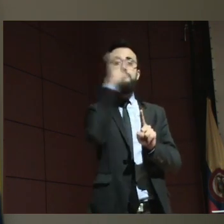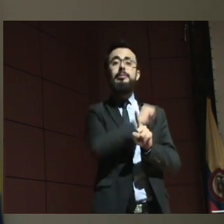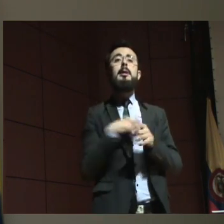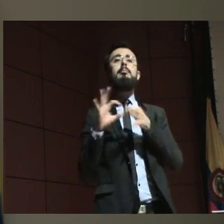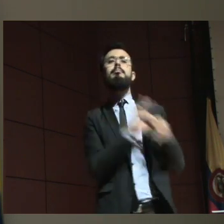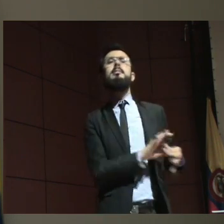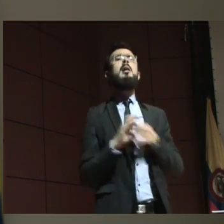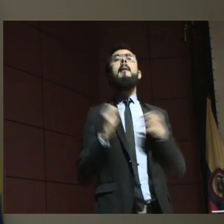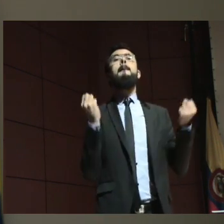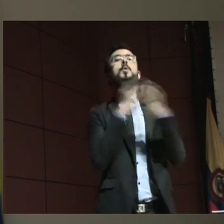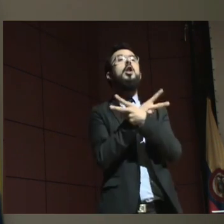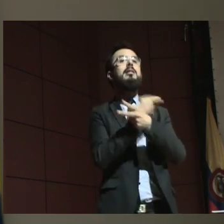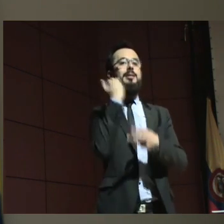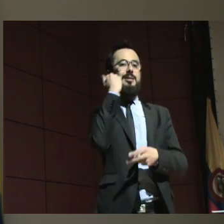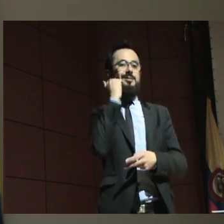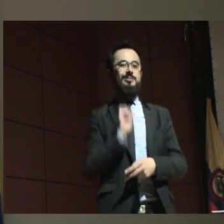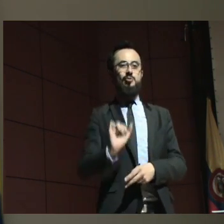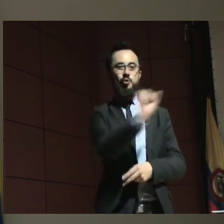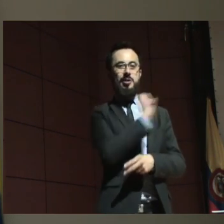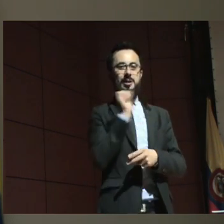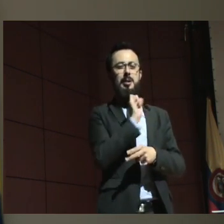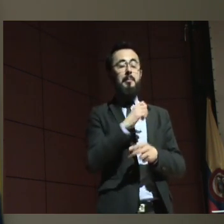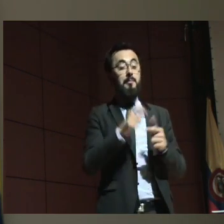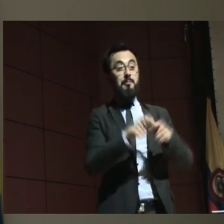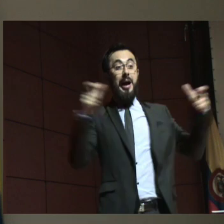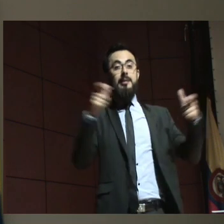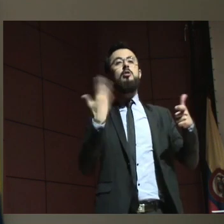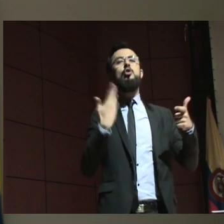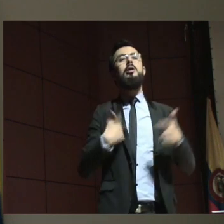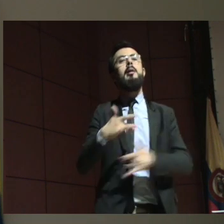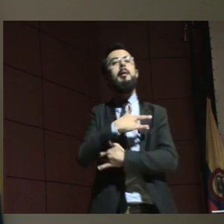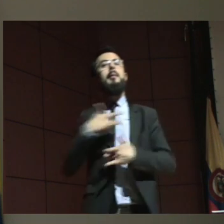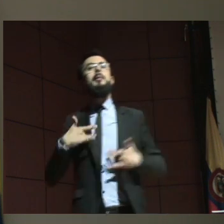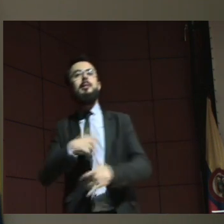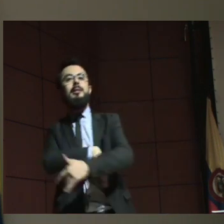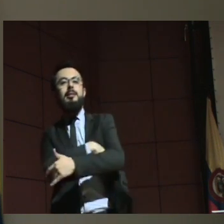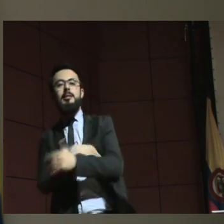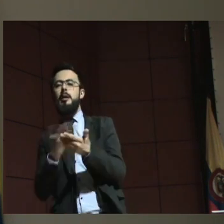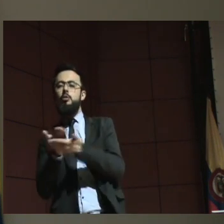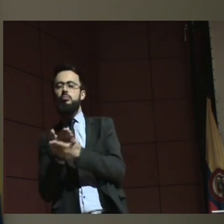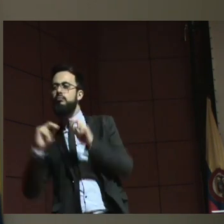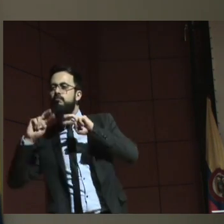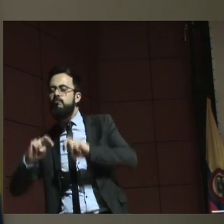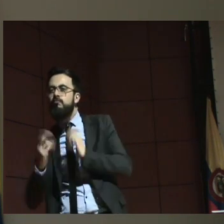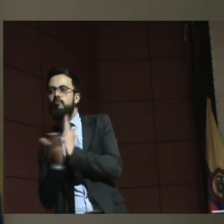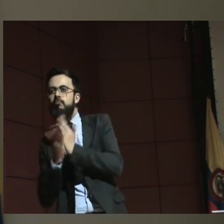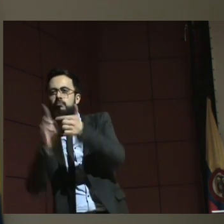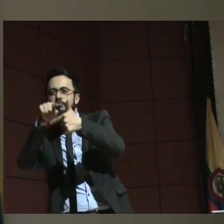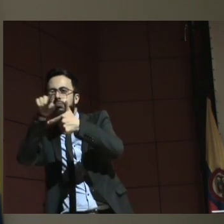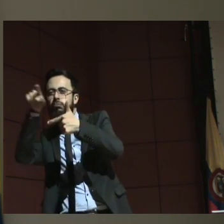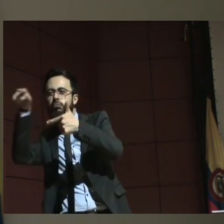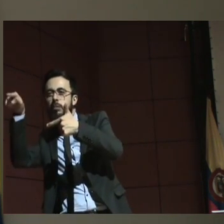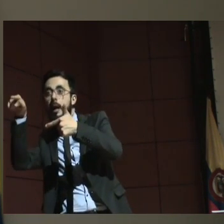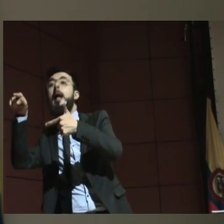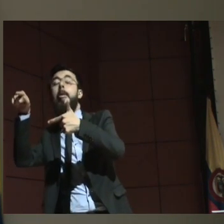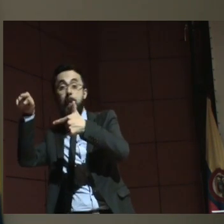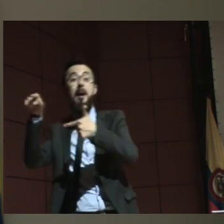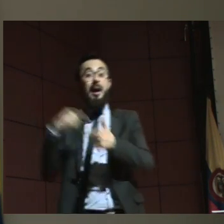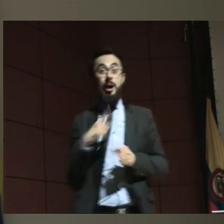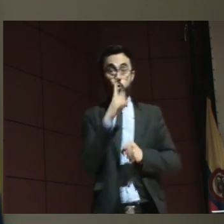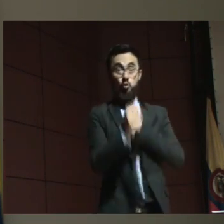a mujeres con discapacidad. Según cifras del Ministerio de Salud, al año en Colombia se esterilizan más o menos